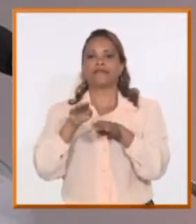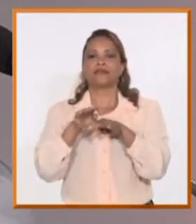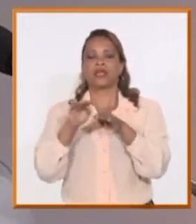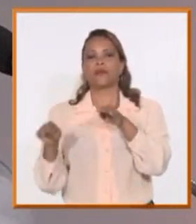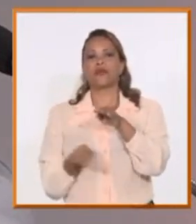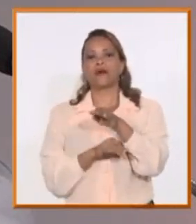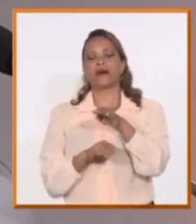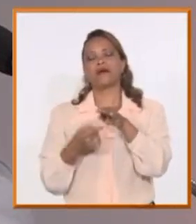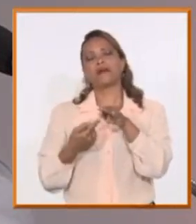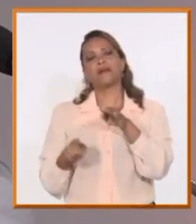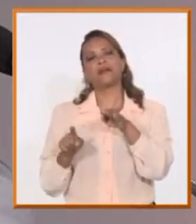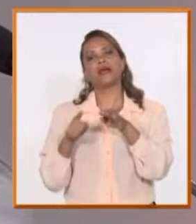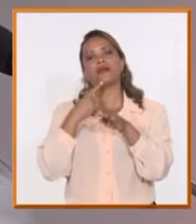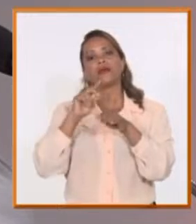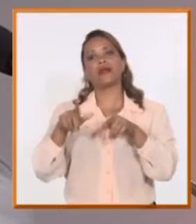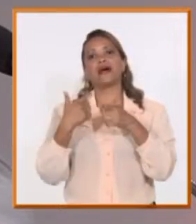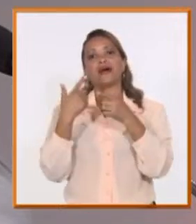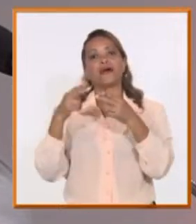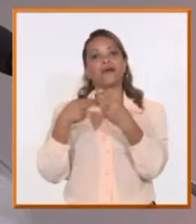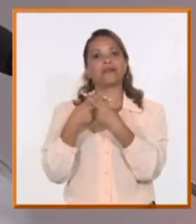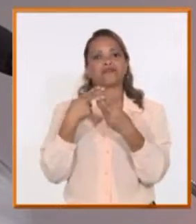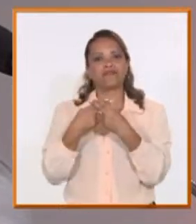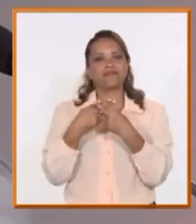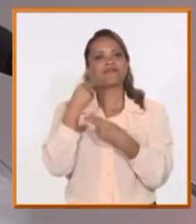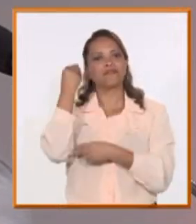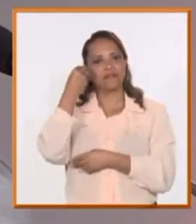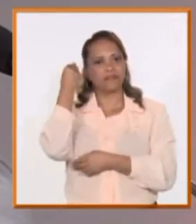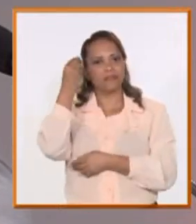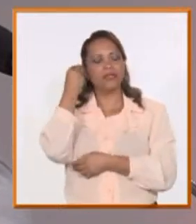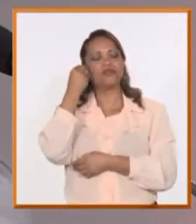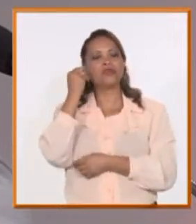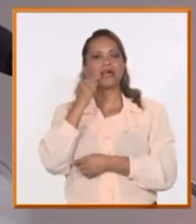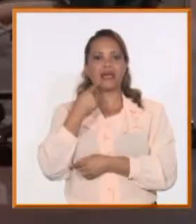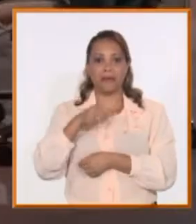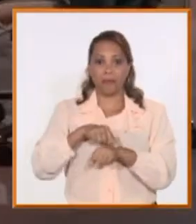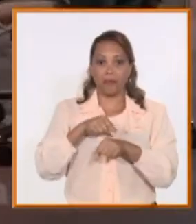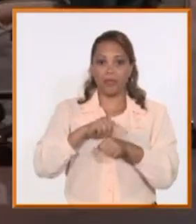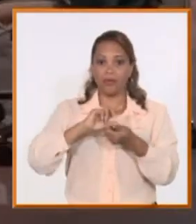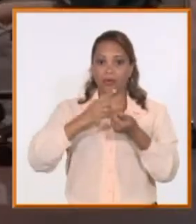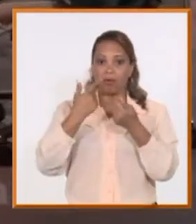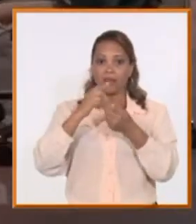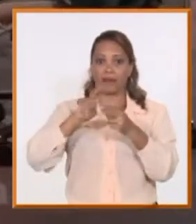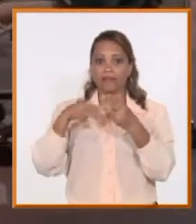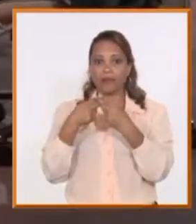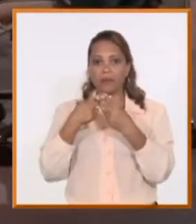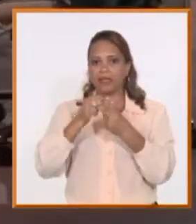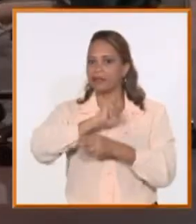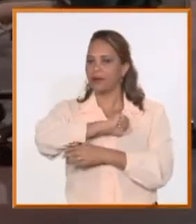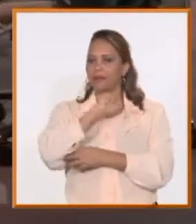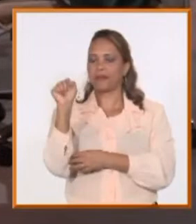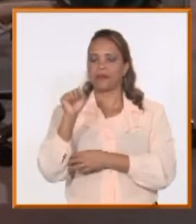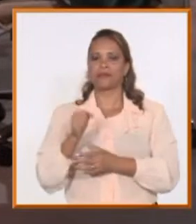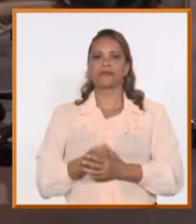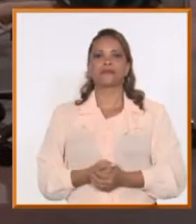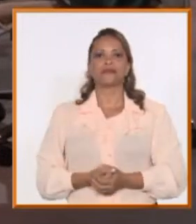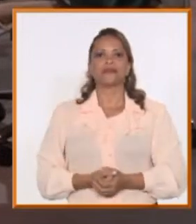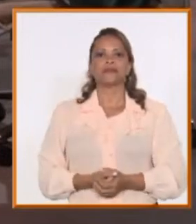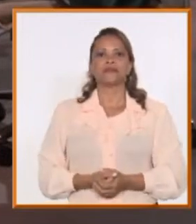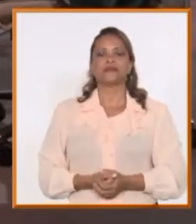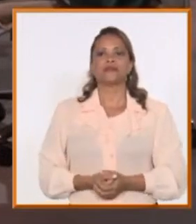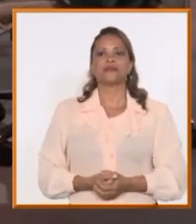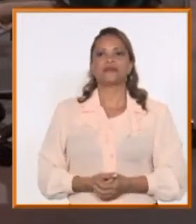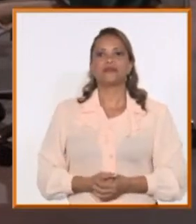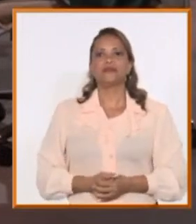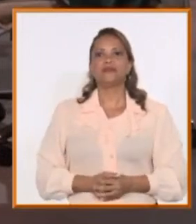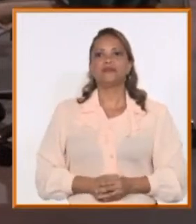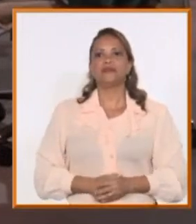sin embargo en la competición yo creo que saben crecerse como pocos. Y boxeadores que van por el tricampeonato olímpico también. No podemos dejar de